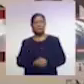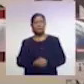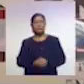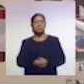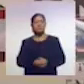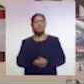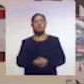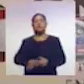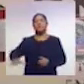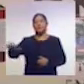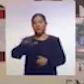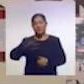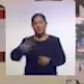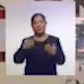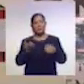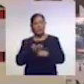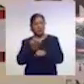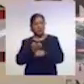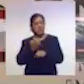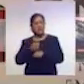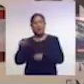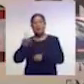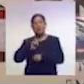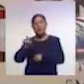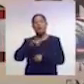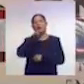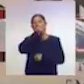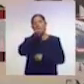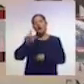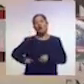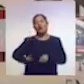a la entidad, y que su preocupación siempre ha sido la prioridad,